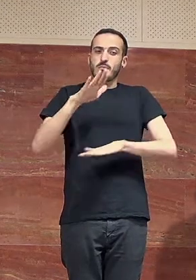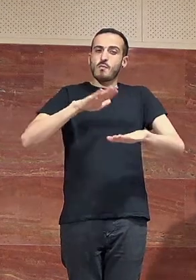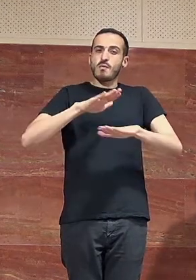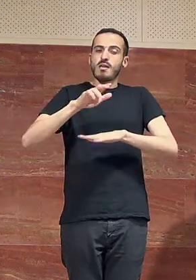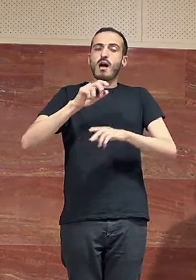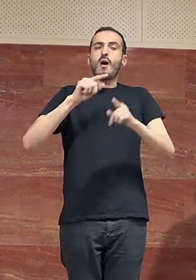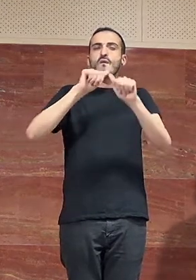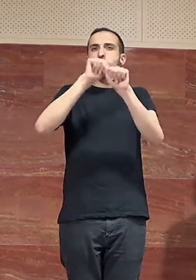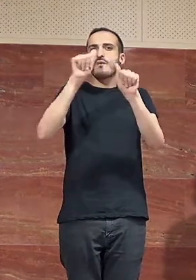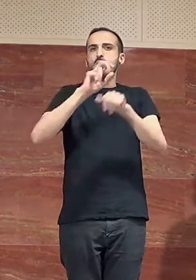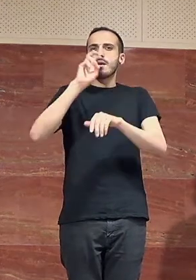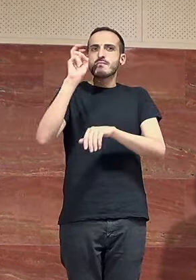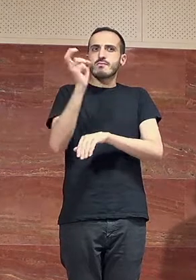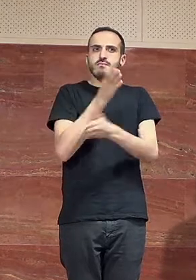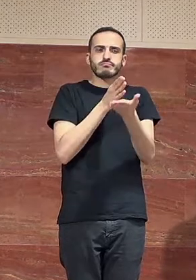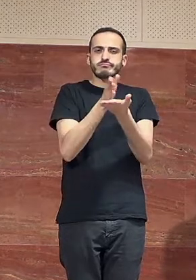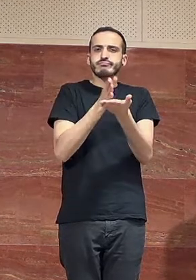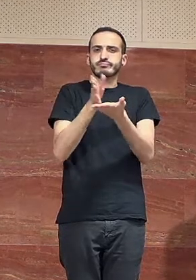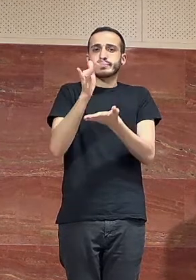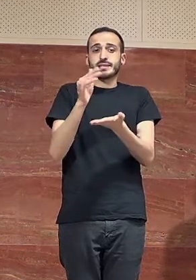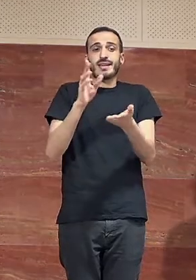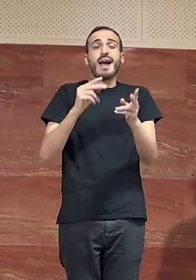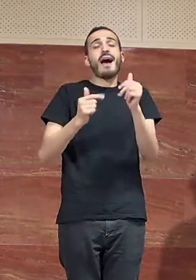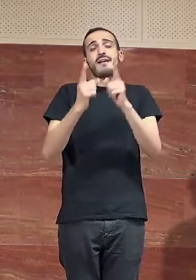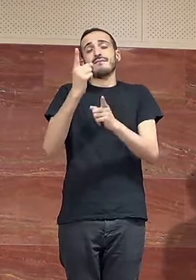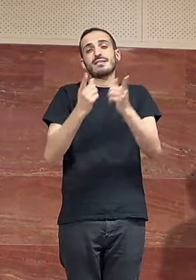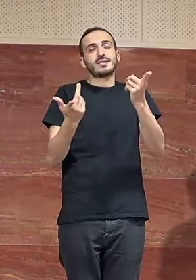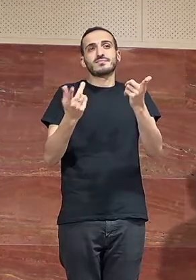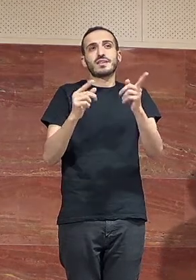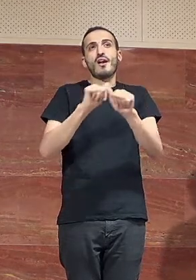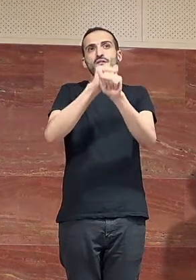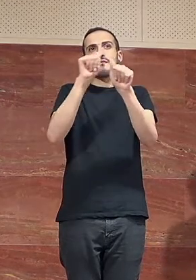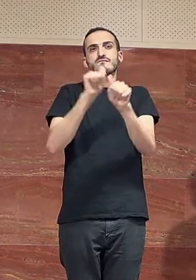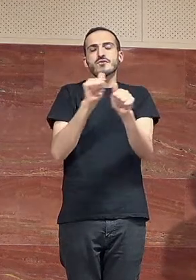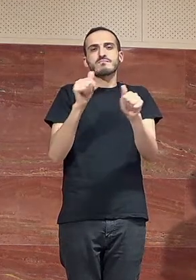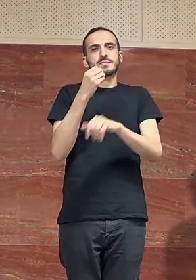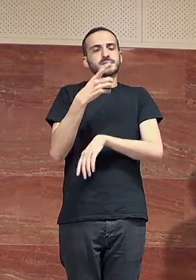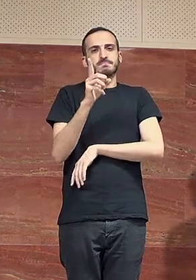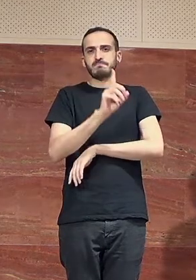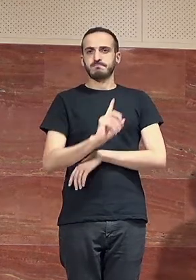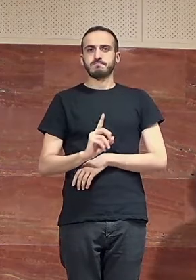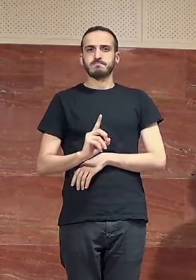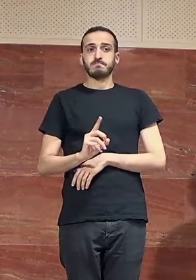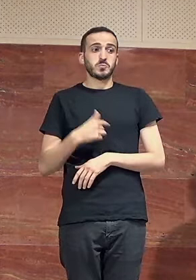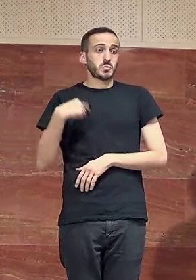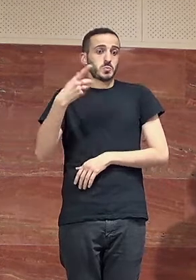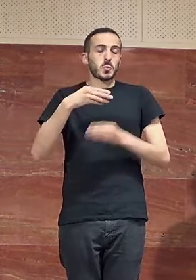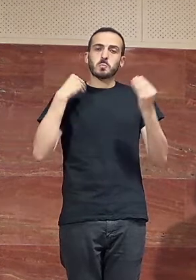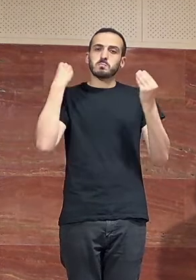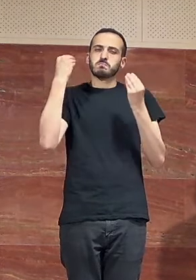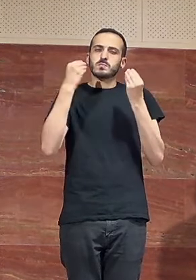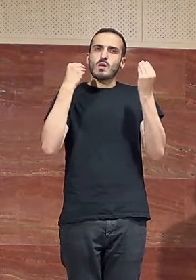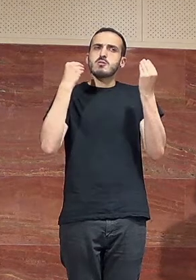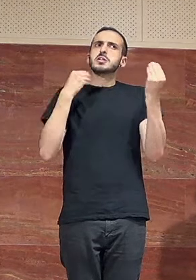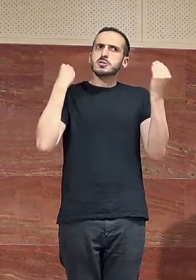dejado. Y en muchos casos lo que le han dejado es inadecuado, ¿no? Entonces, hemos pensado que era necesario